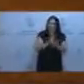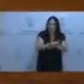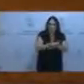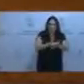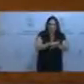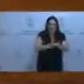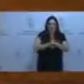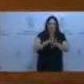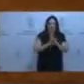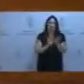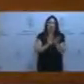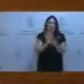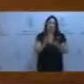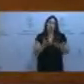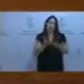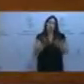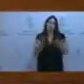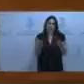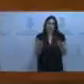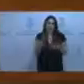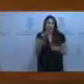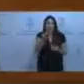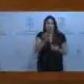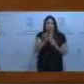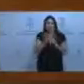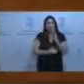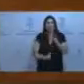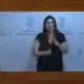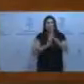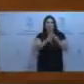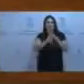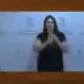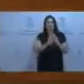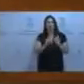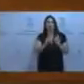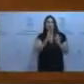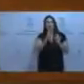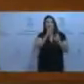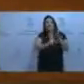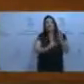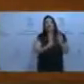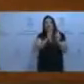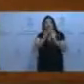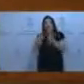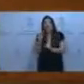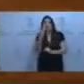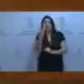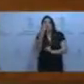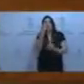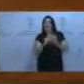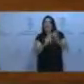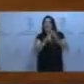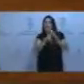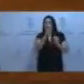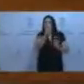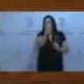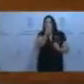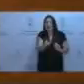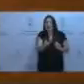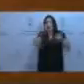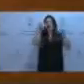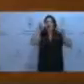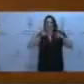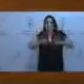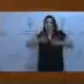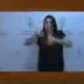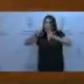la prestación del servicio. Y estableciendo como límite máximo 3 licencias por persona física, no jurídica. Ahí